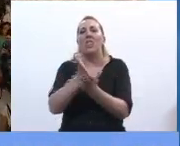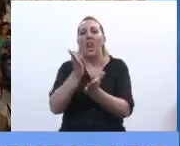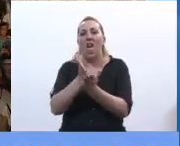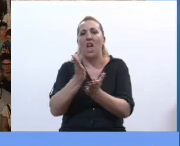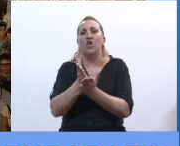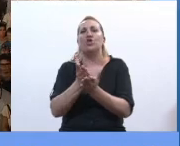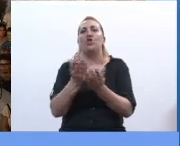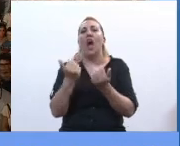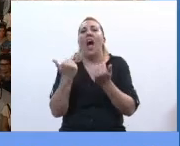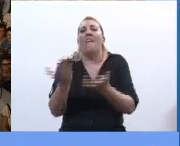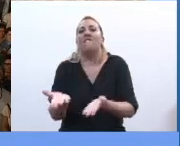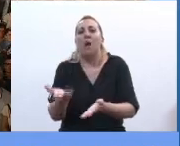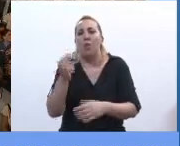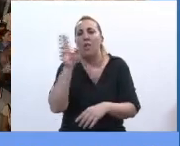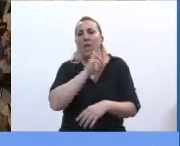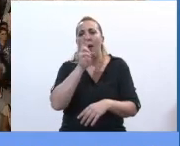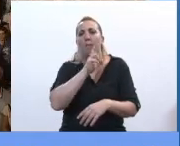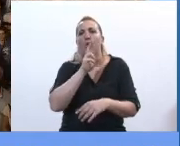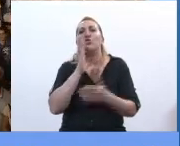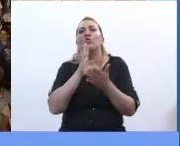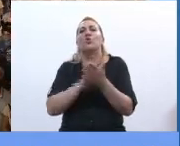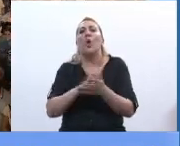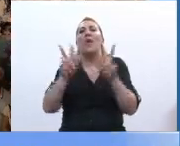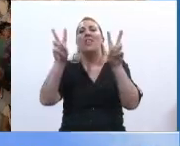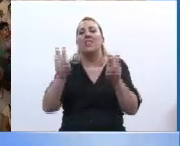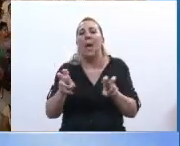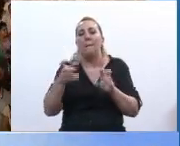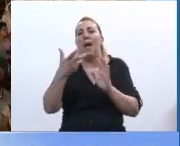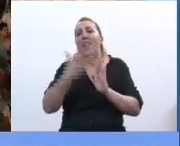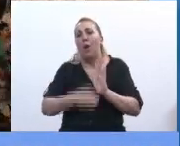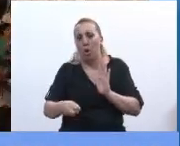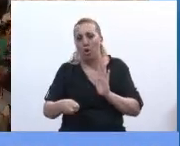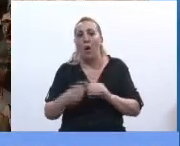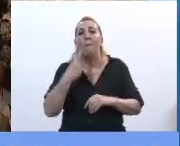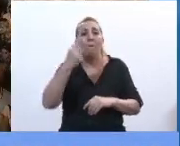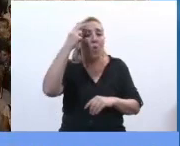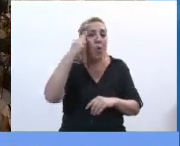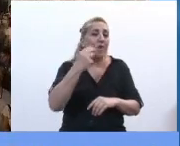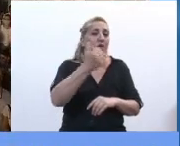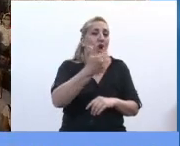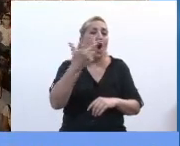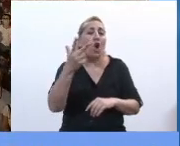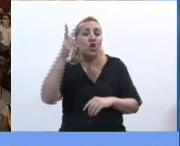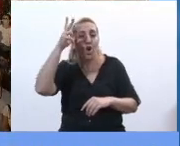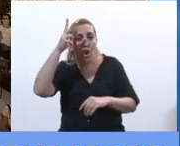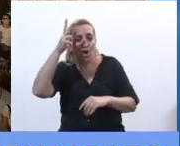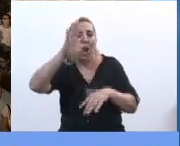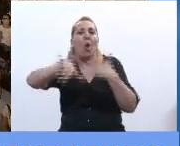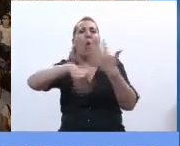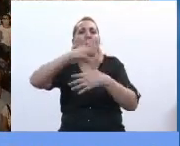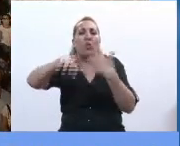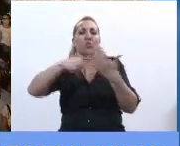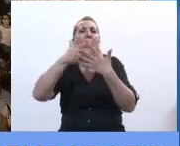a favor de la mujer en cuanto al tema de aborto en mil 968 él autodenominada revolución libertadora